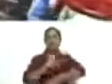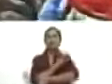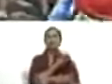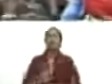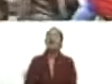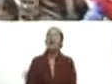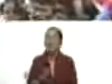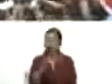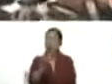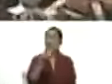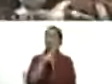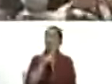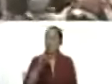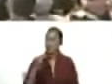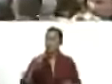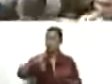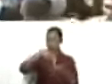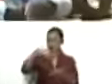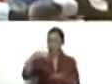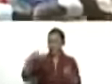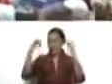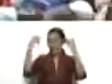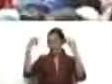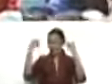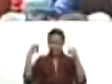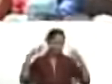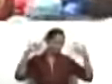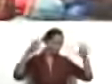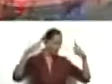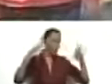Chinche, ¿no? El alboroto, la rumba. Mira quién llegó aquí.